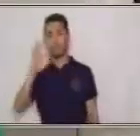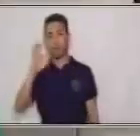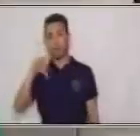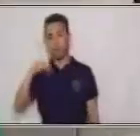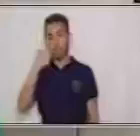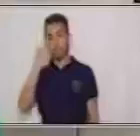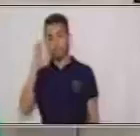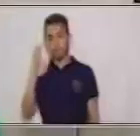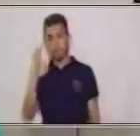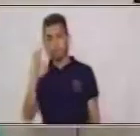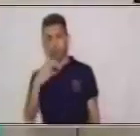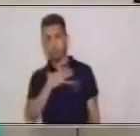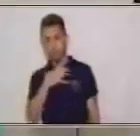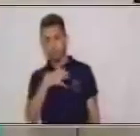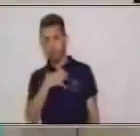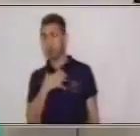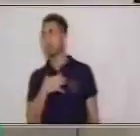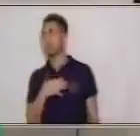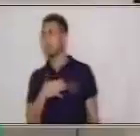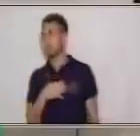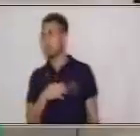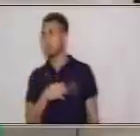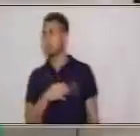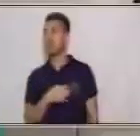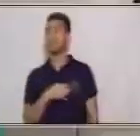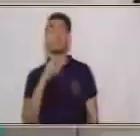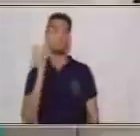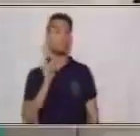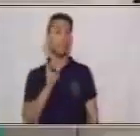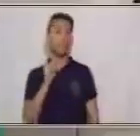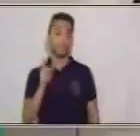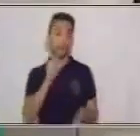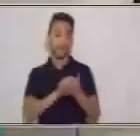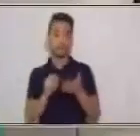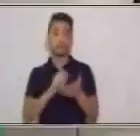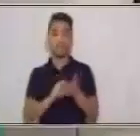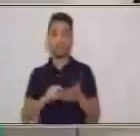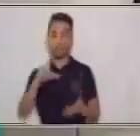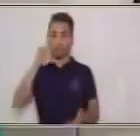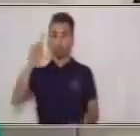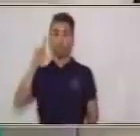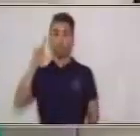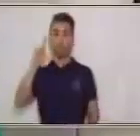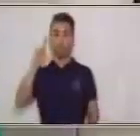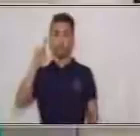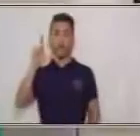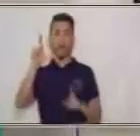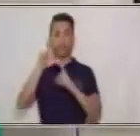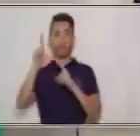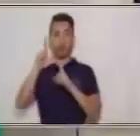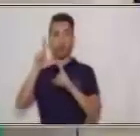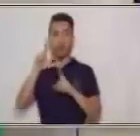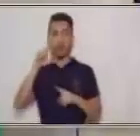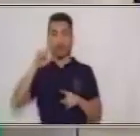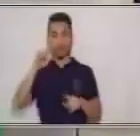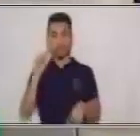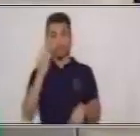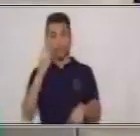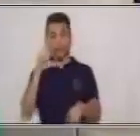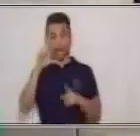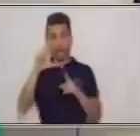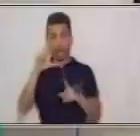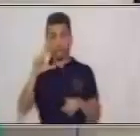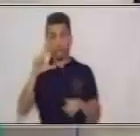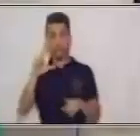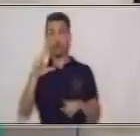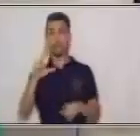las características de los sustantivos propios es que deben escribirse con inicial mayúscula. Sí, es muy importante que tú